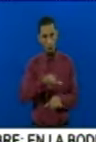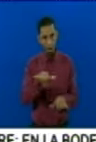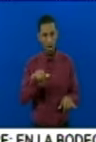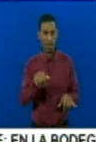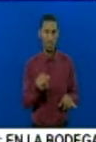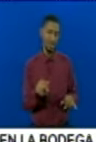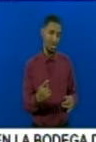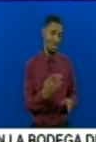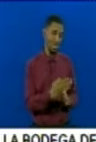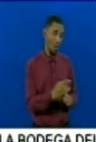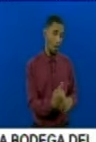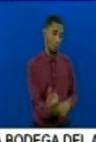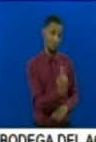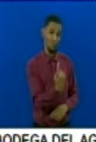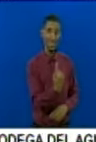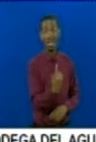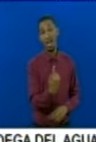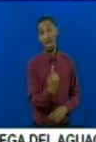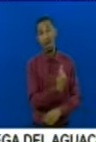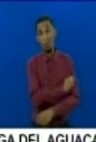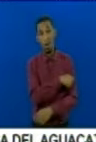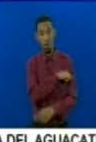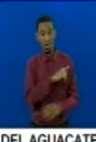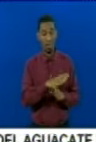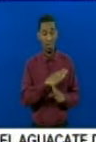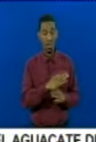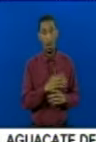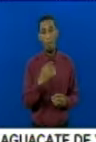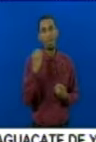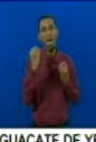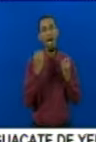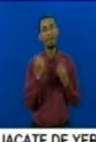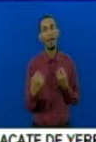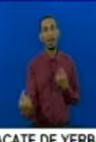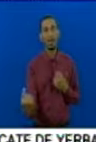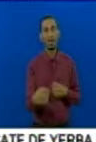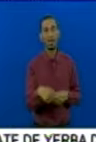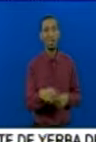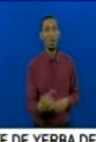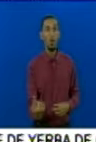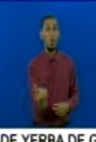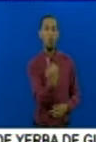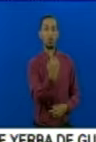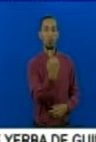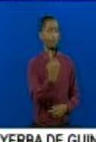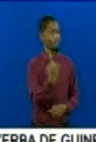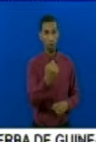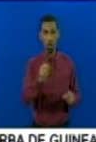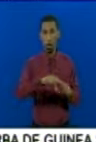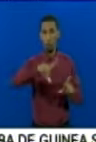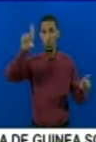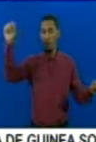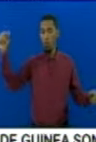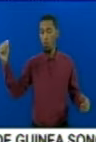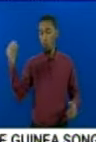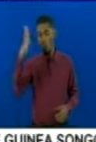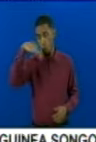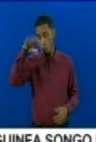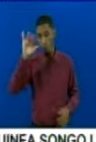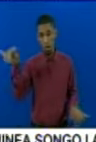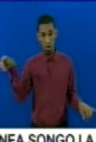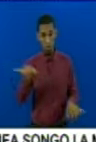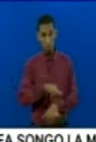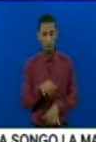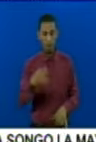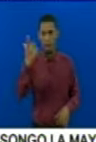para que nuestro pueblo no crea que son situaciones privativas de la provincia, sino que son situaciones que afectan a todo el país en un momento determinado, pero ya